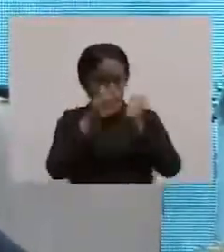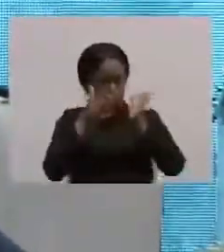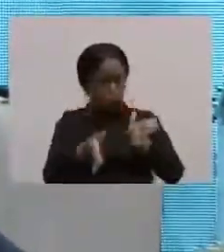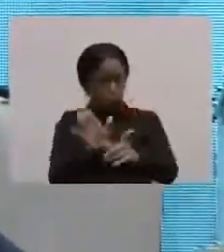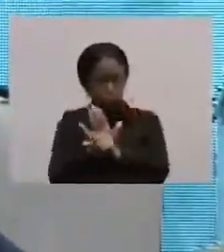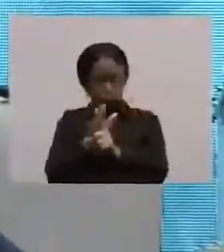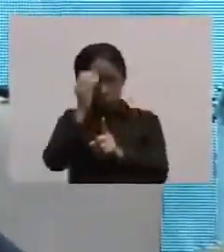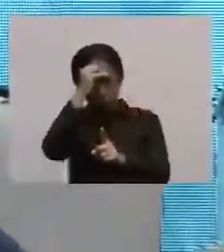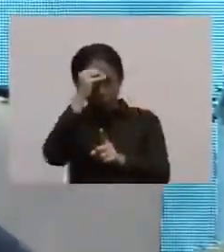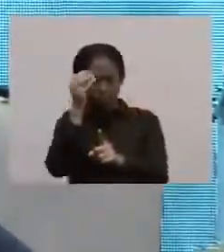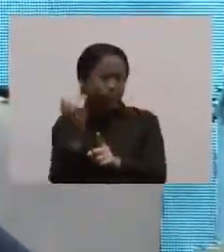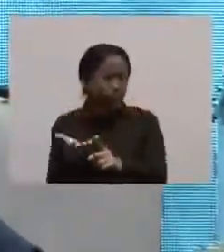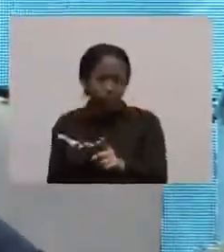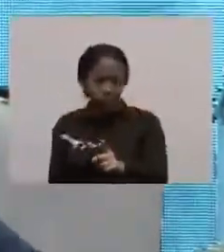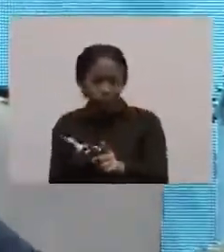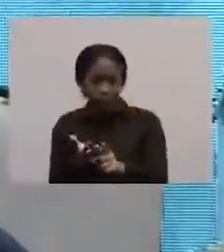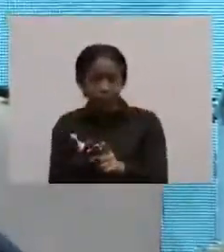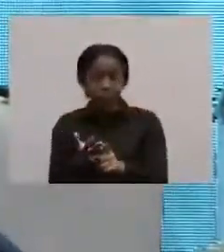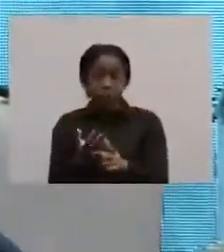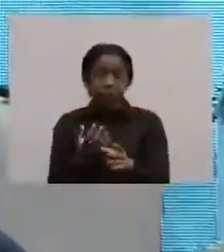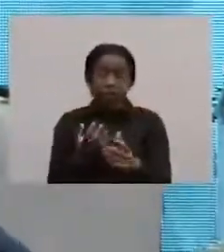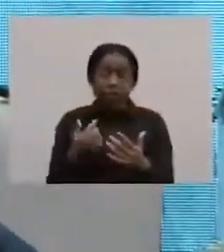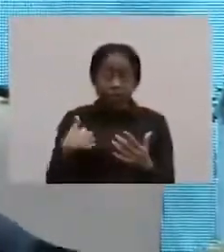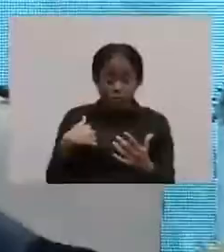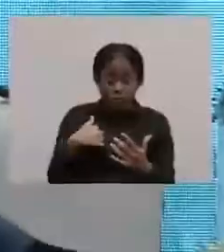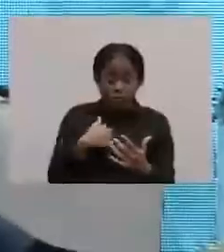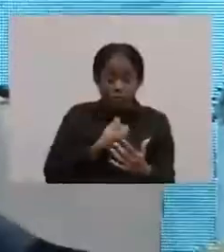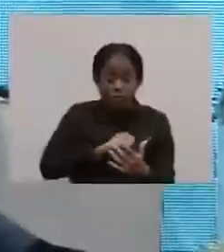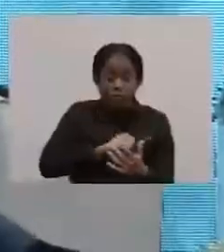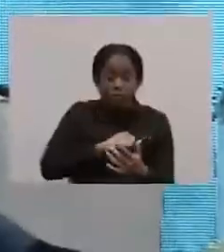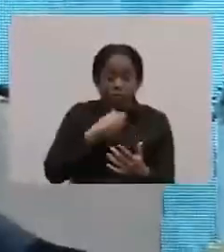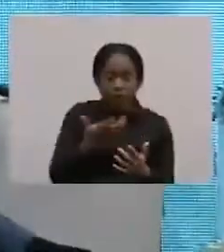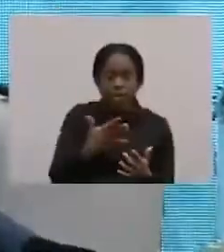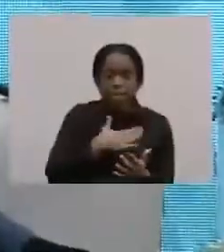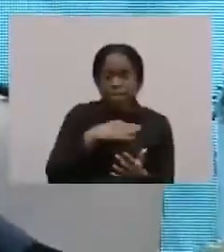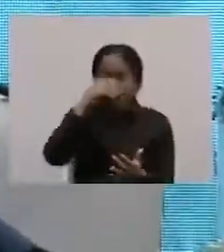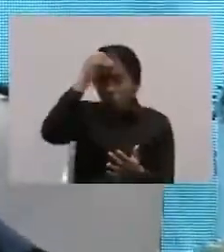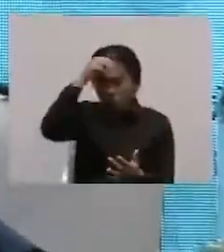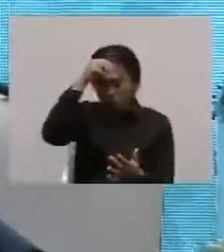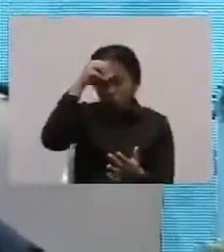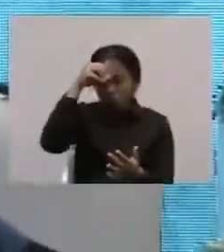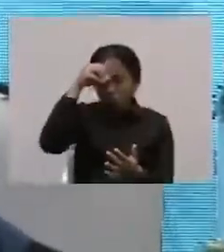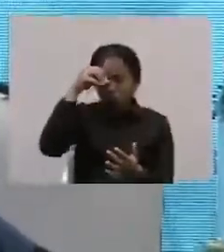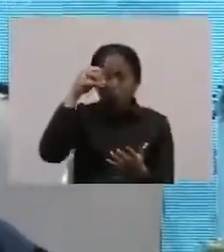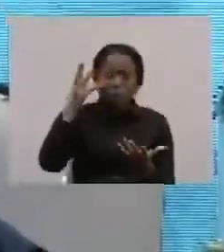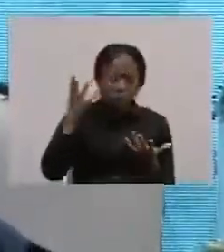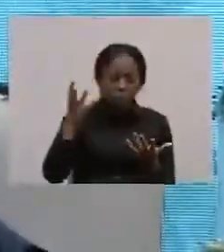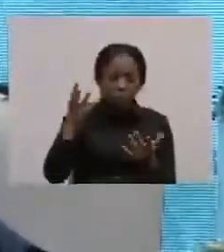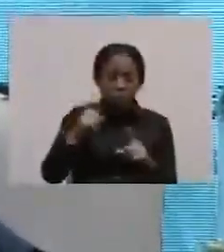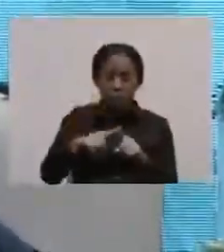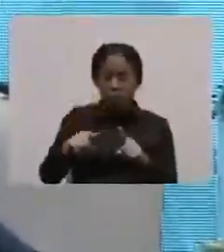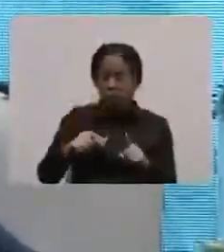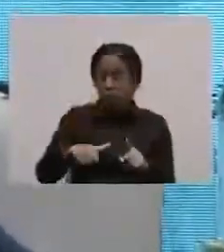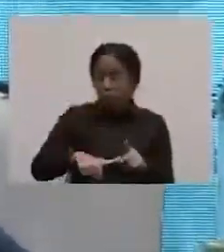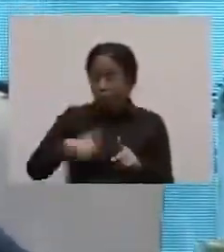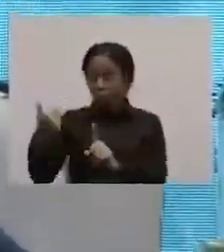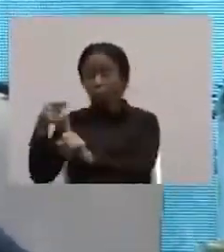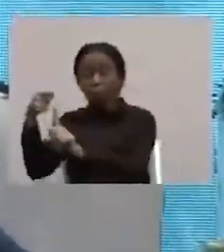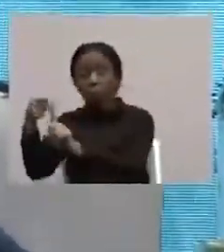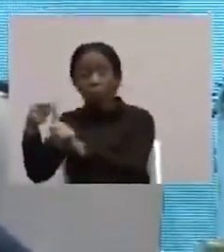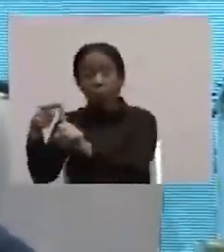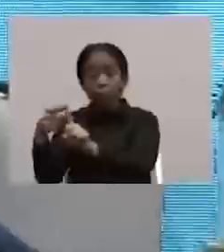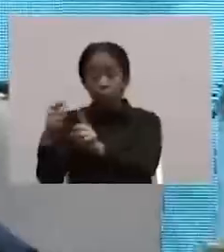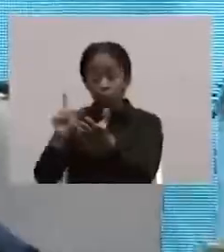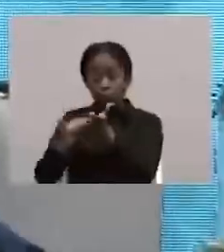Porque una cosa es yo emitir mi opinión porque me sale del forro, y otra cosa, aquí hay muchos periodistas, y a los que no